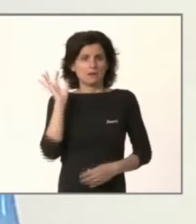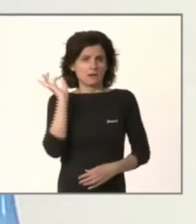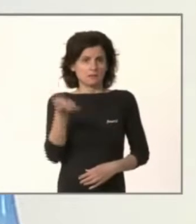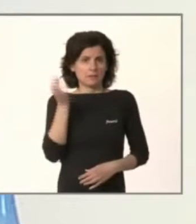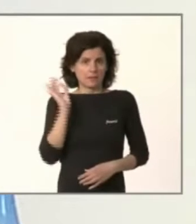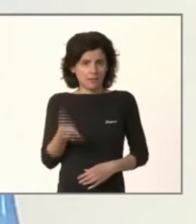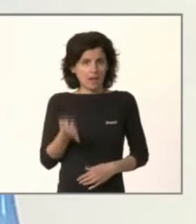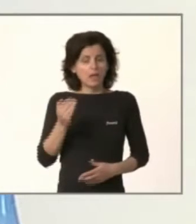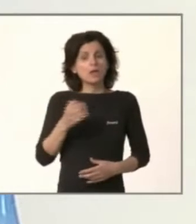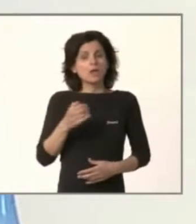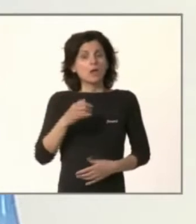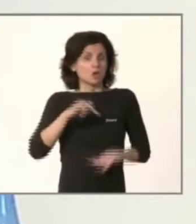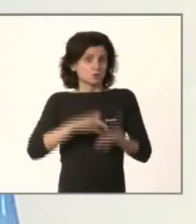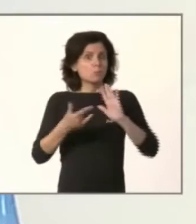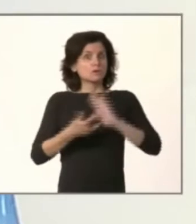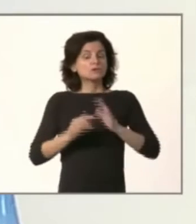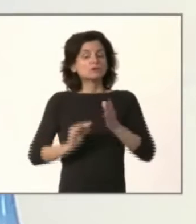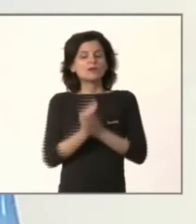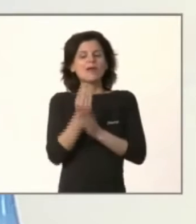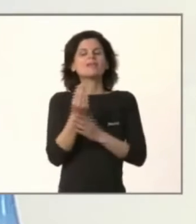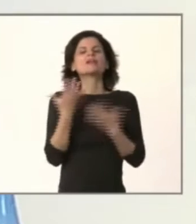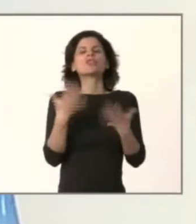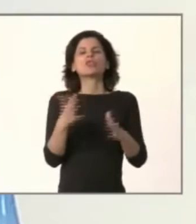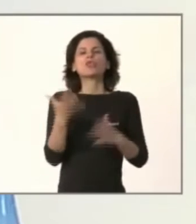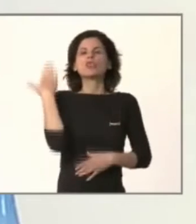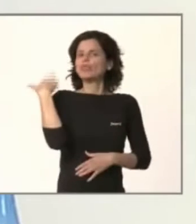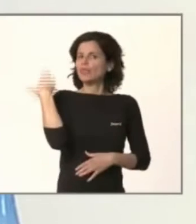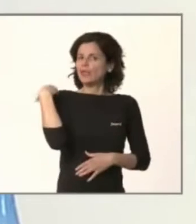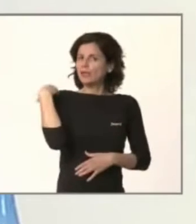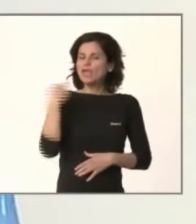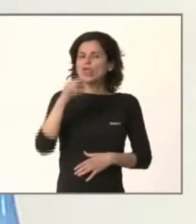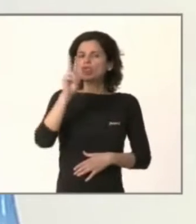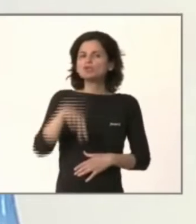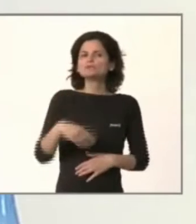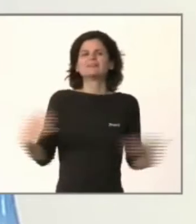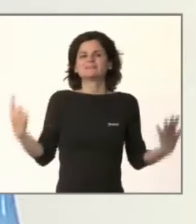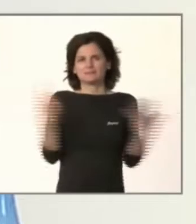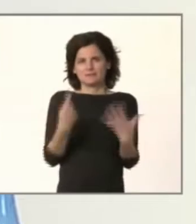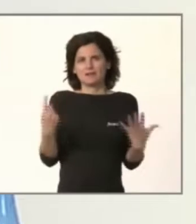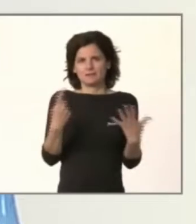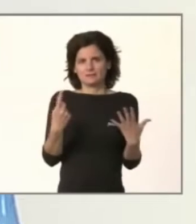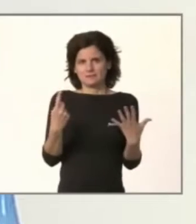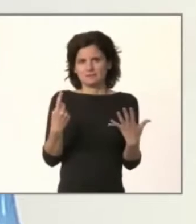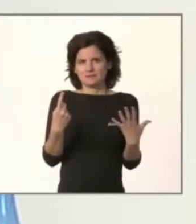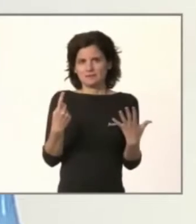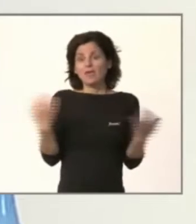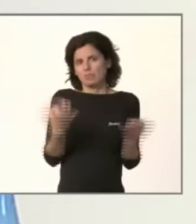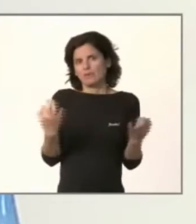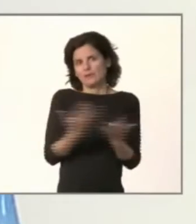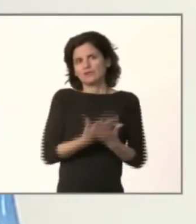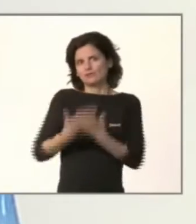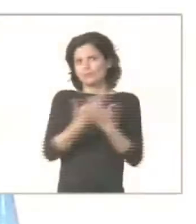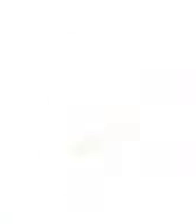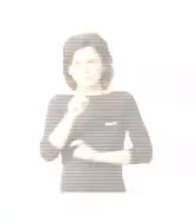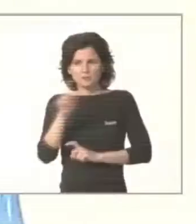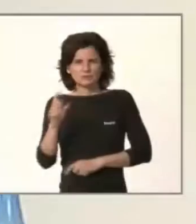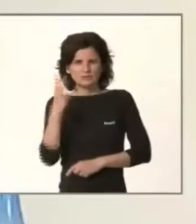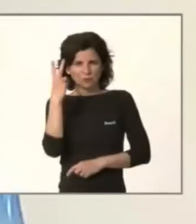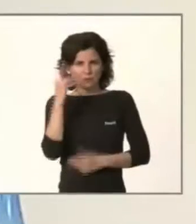ha de estudiarse no ame luís del 2006 sino a menos del 2021 en todo lo que eso implica